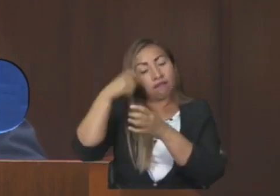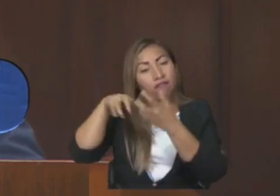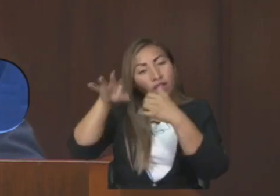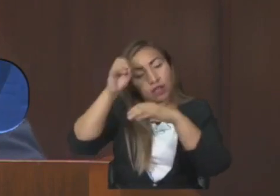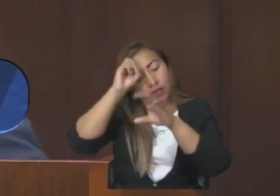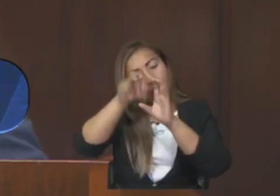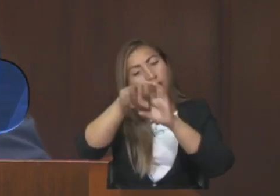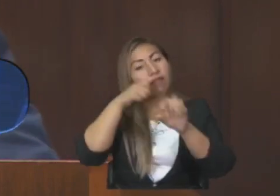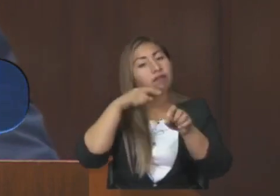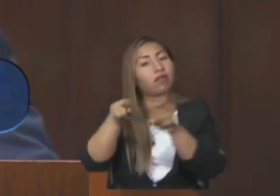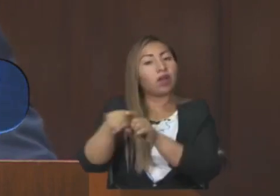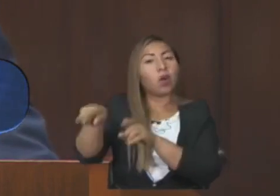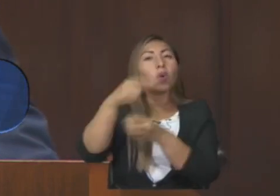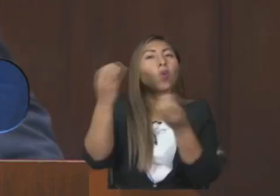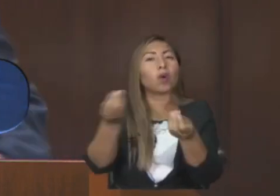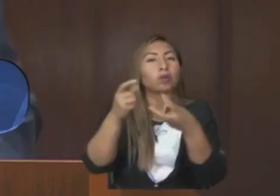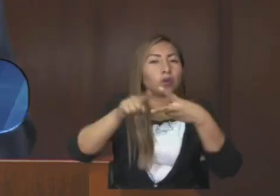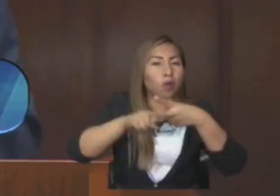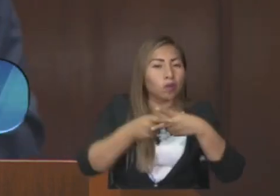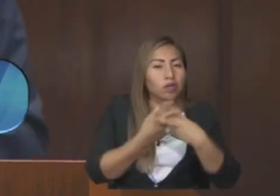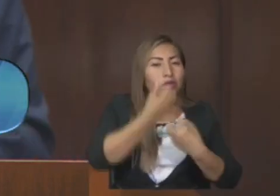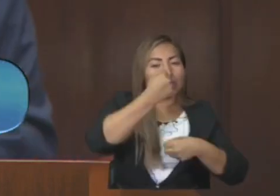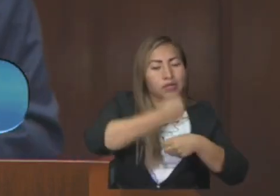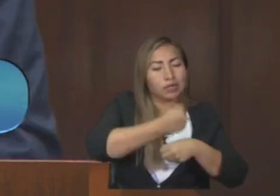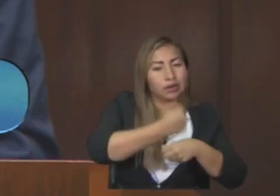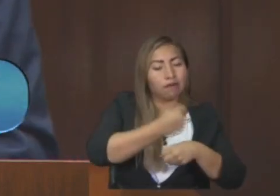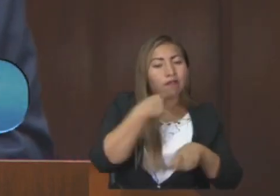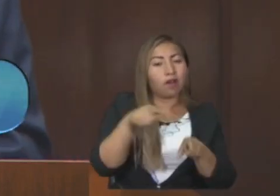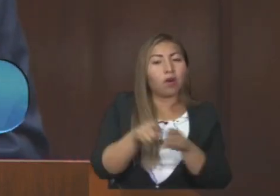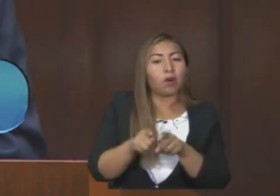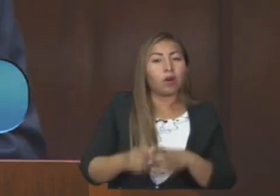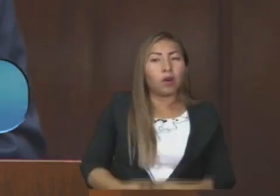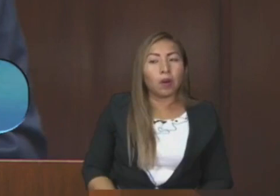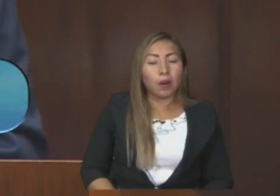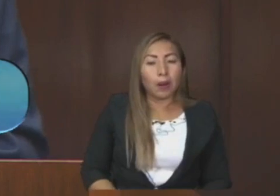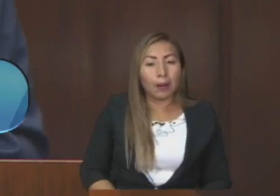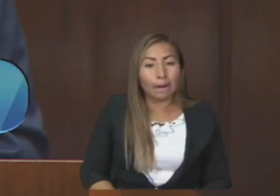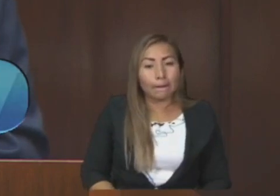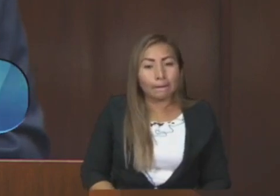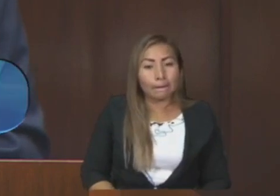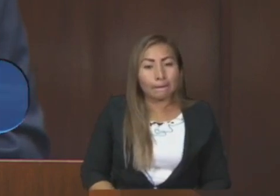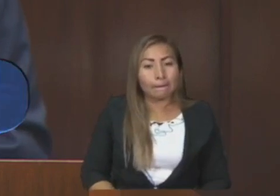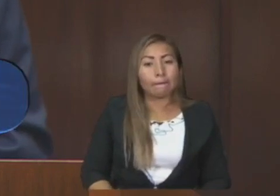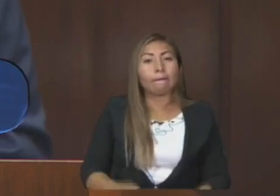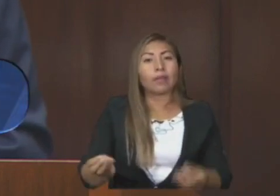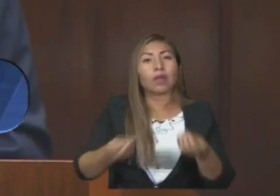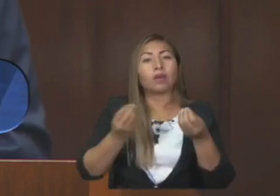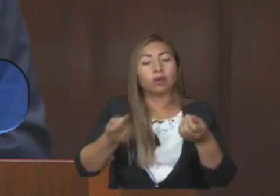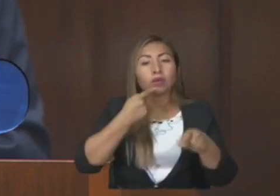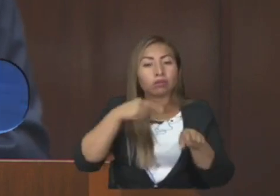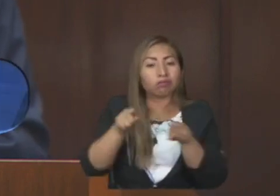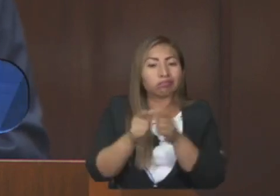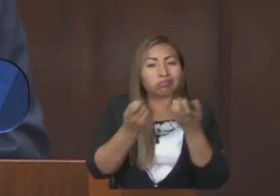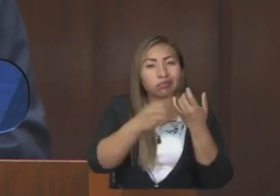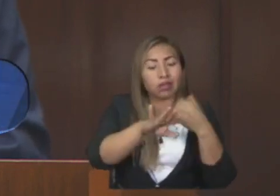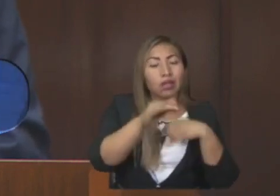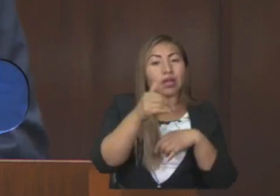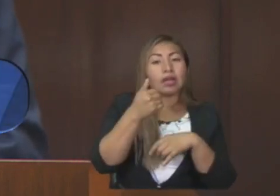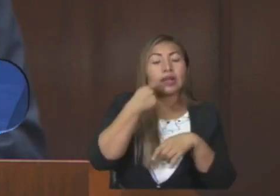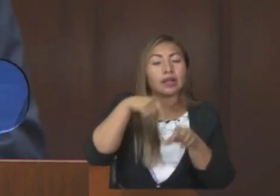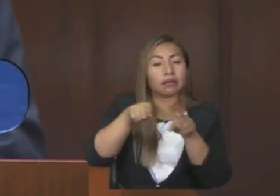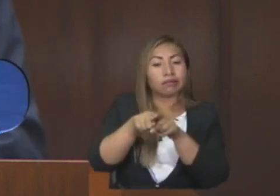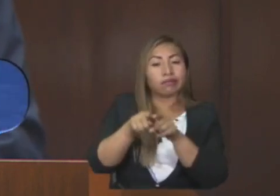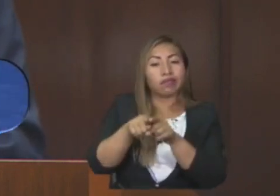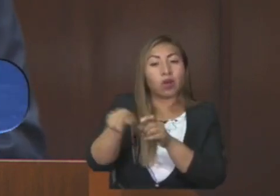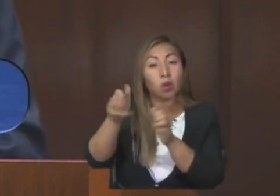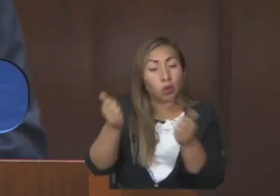desde que este inició operaciones? ¿Cuántos procesos sancionatorios ha abierto la Dirección Nacional de Recursos Minerales contra